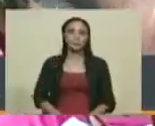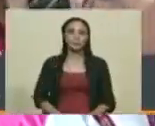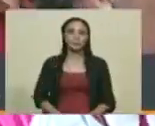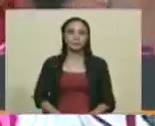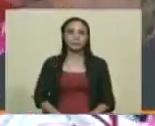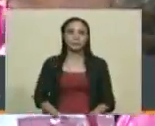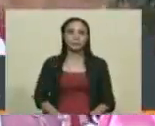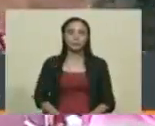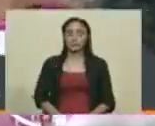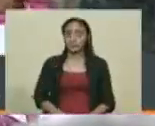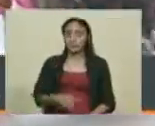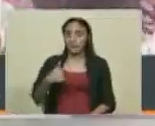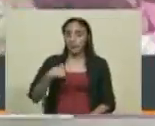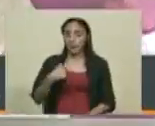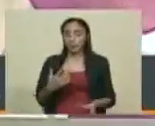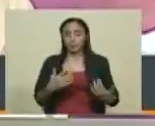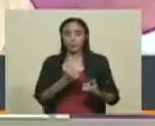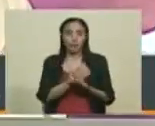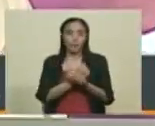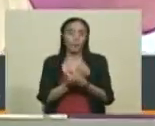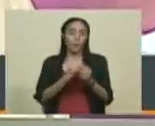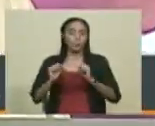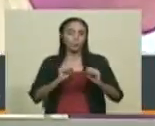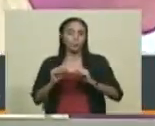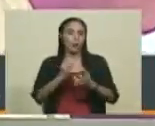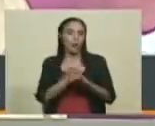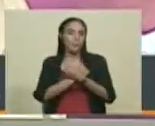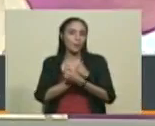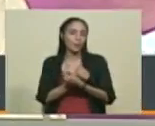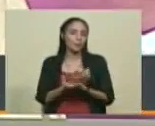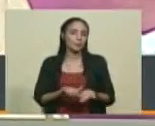Y cuando uno lo mueve, el amor,